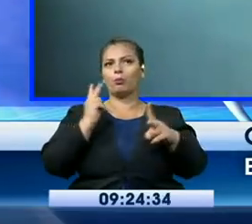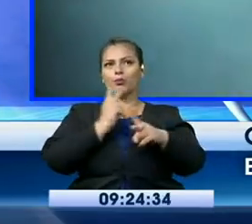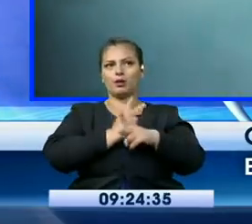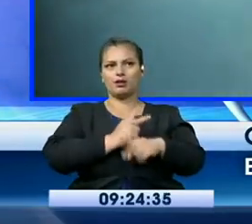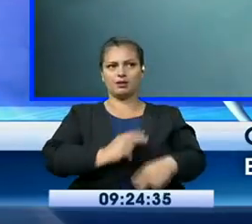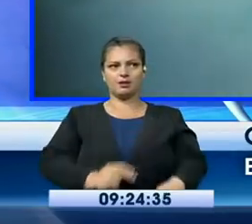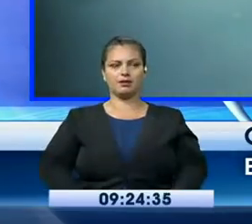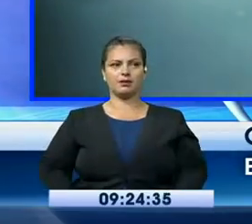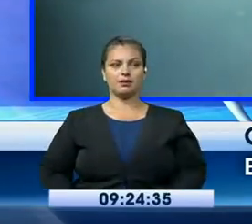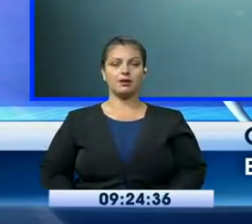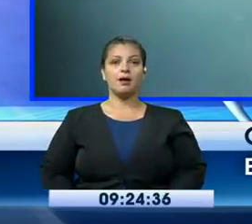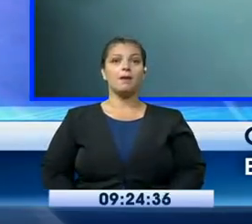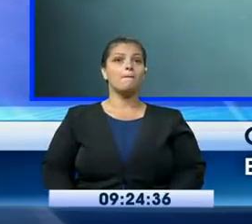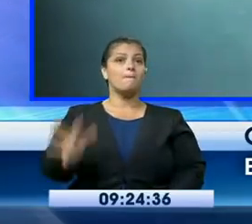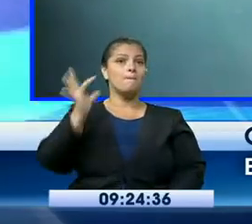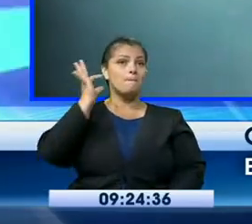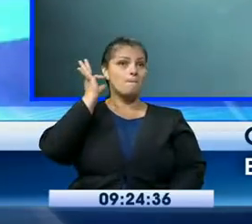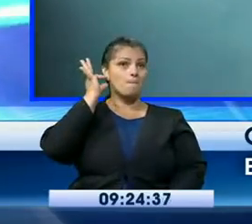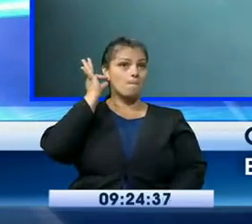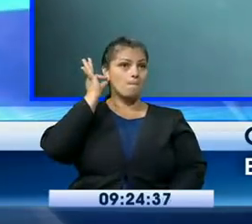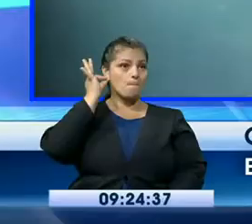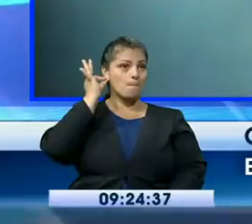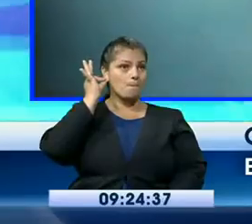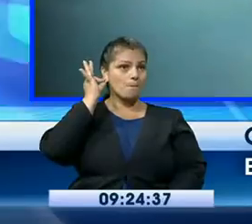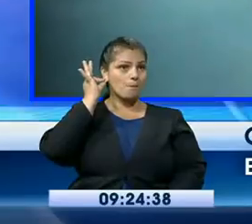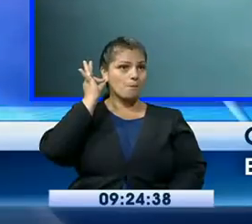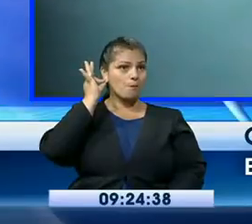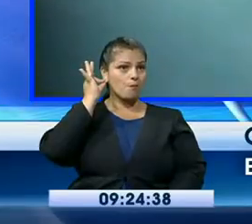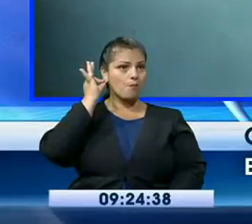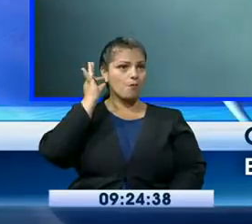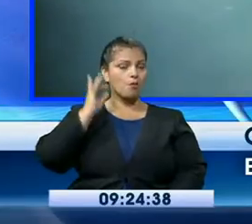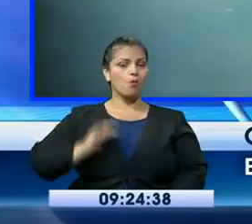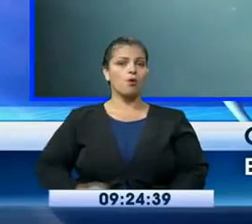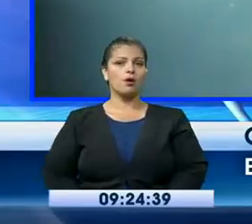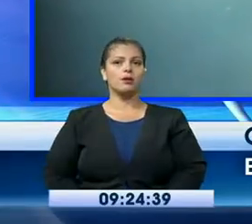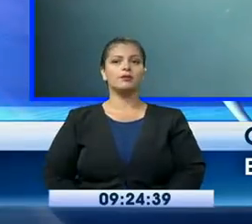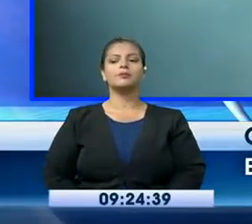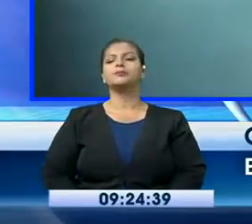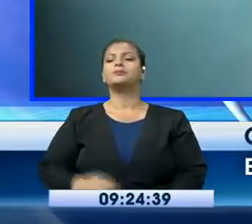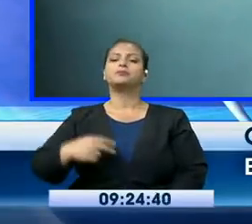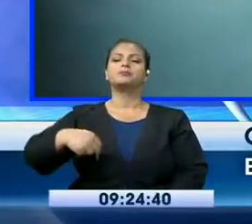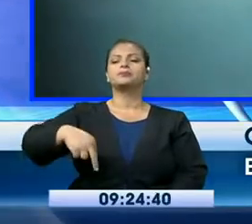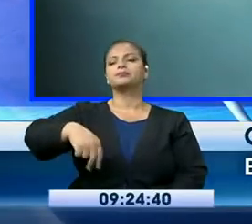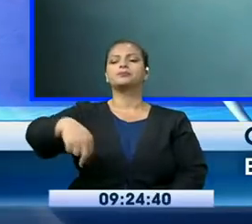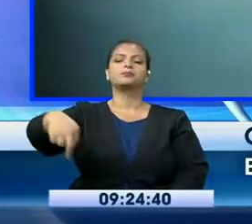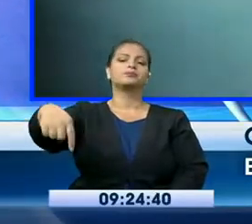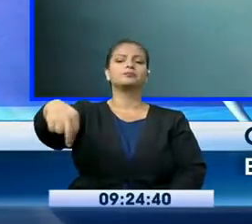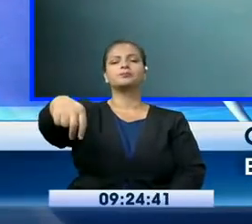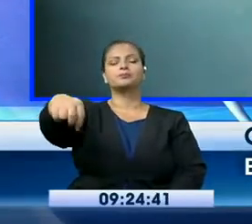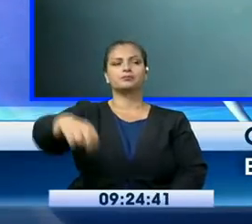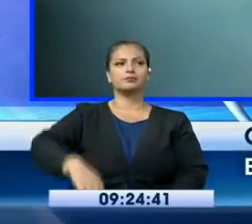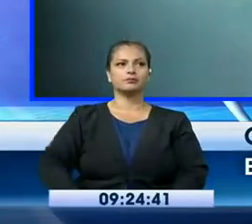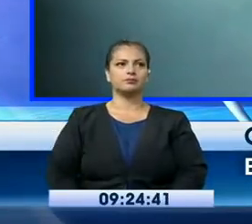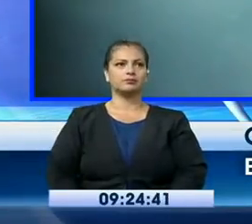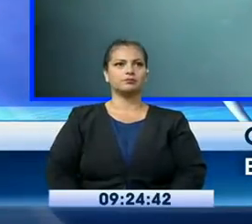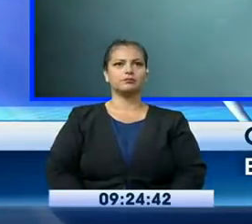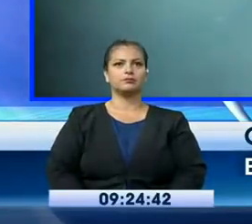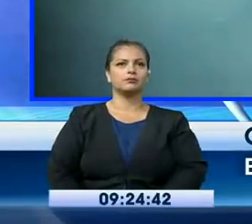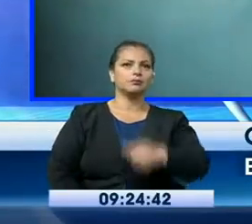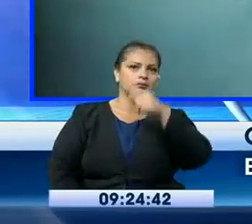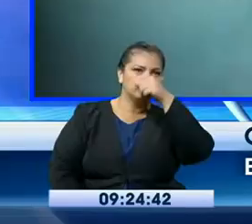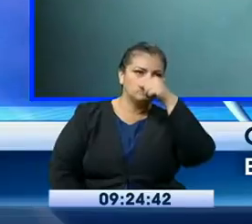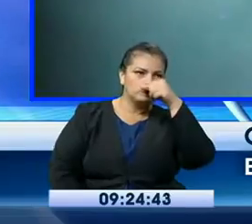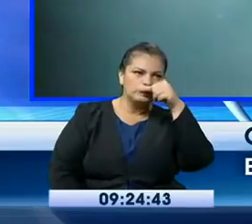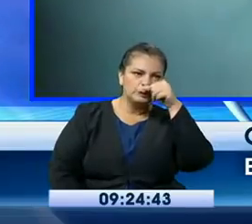la gente que es adicta a eso les afecta pues porque ellas pasan caminando y ellos vienen como son